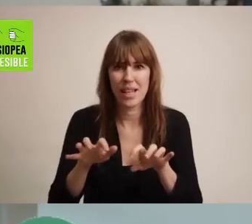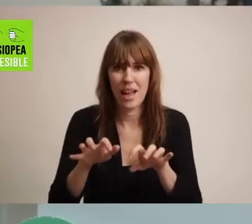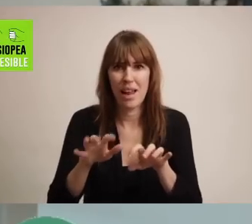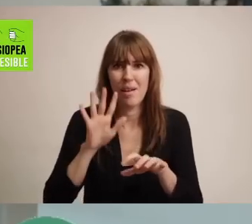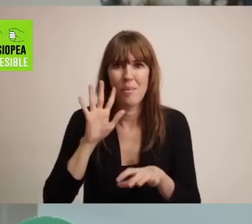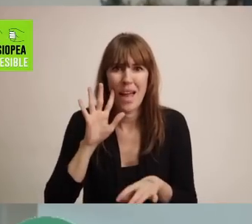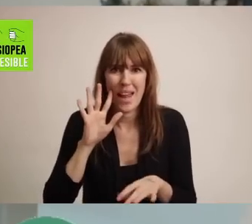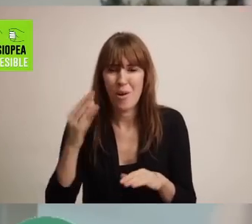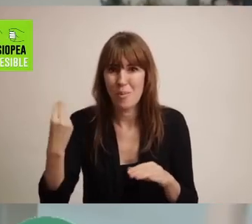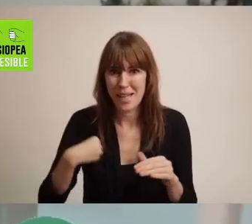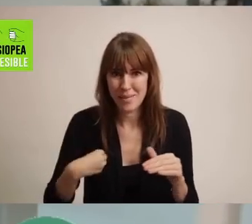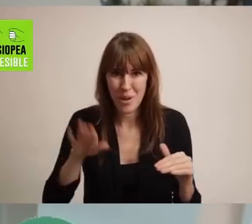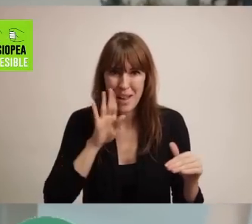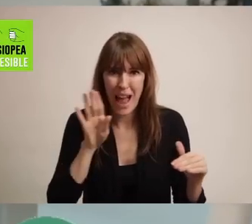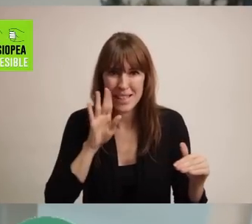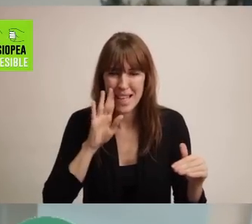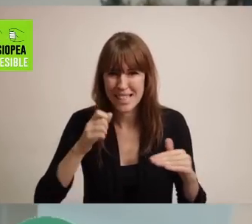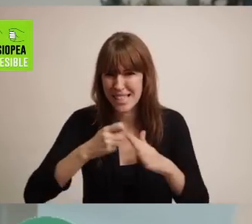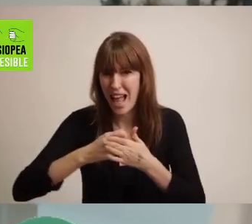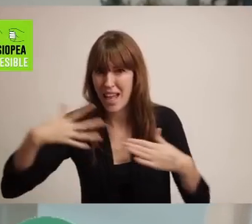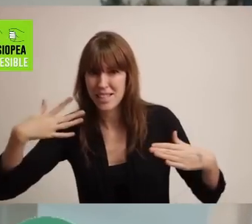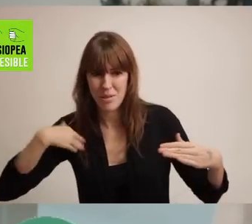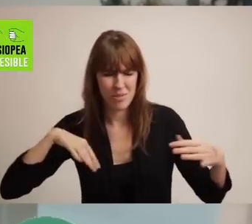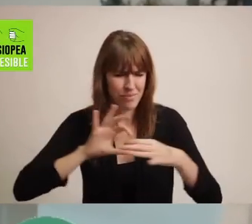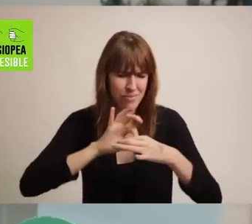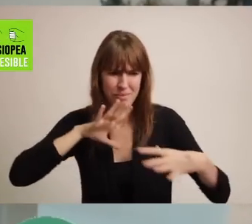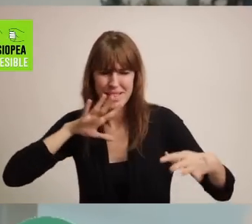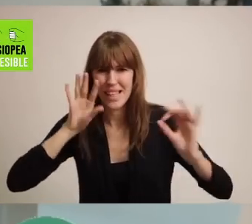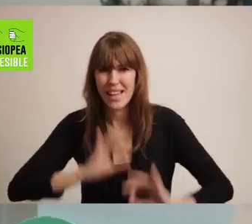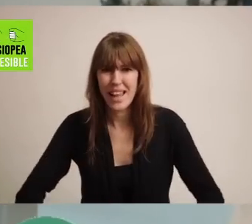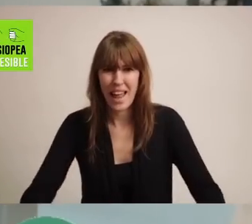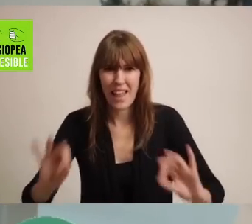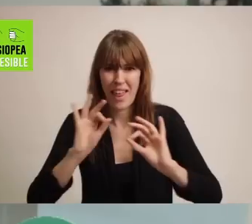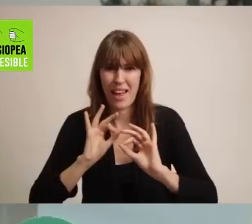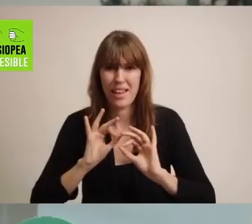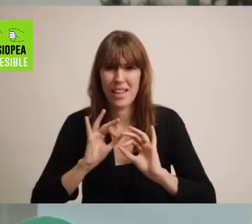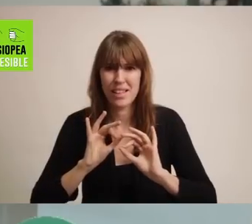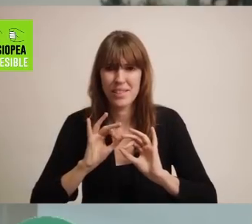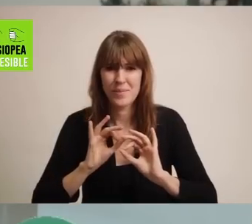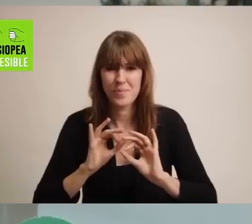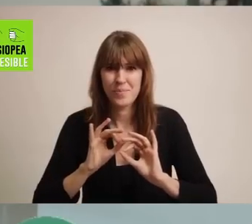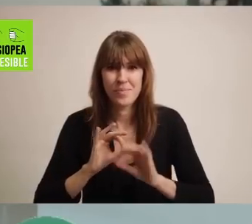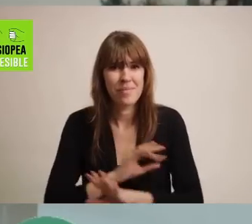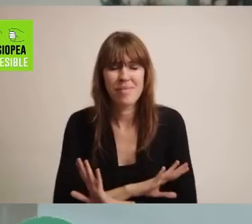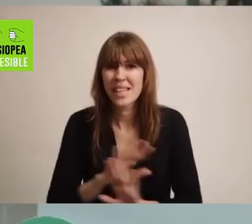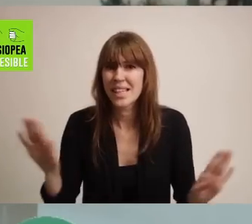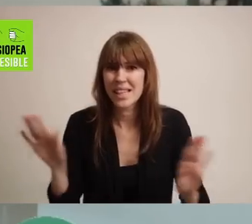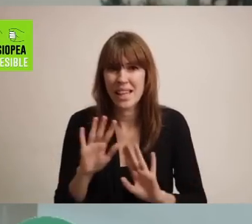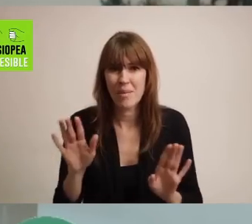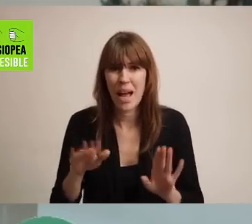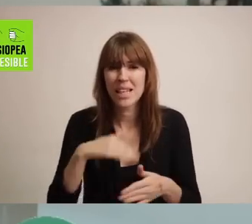séptima, novena, décima parte de eso. Nada. Nada. Simplemente